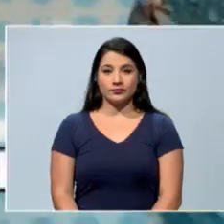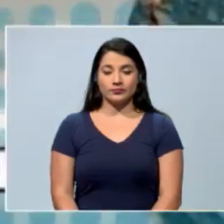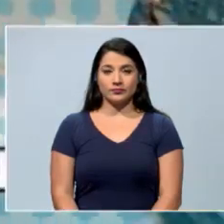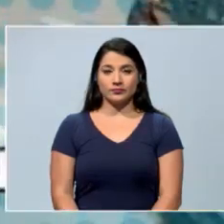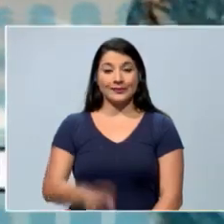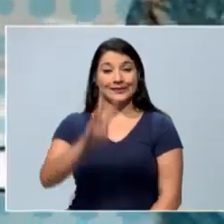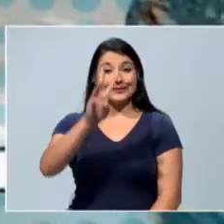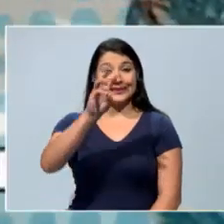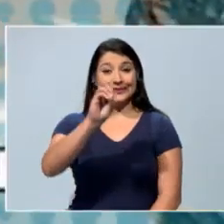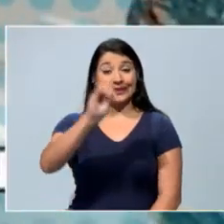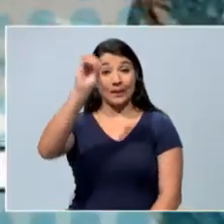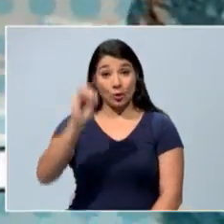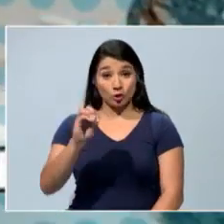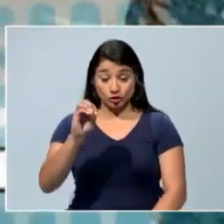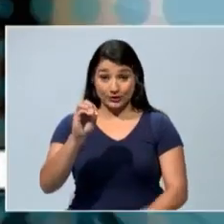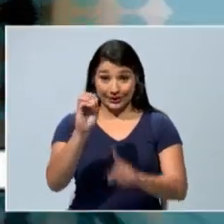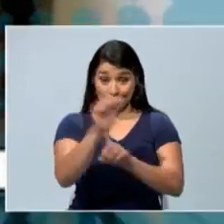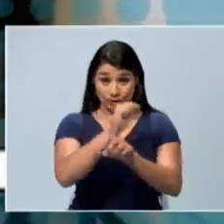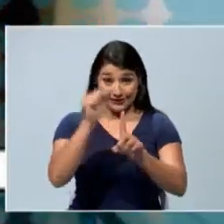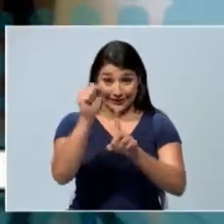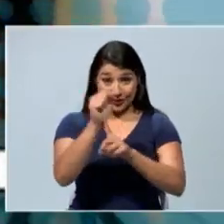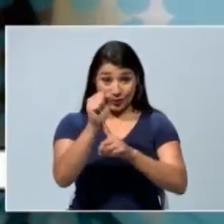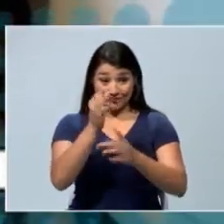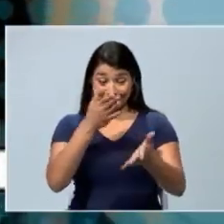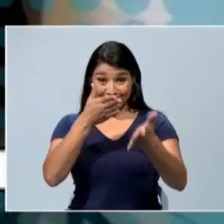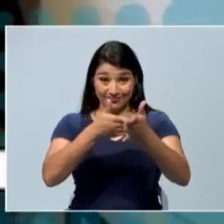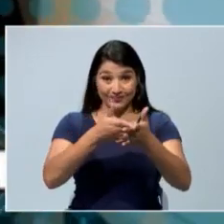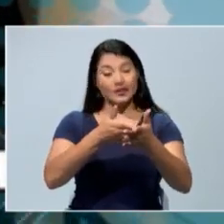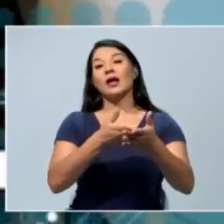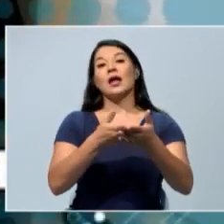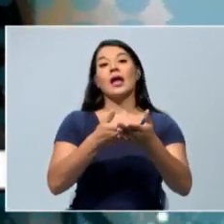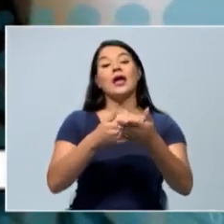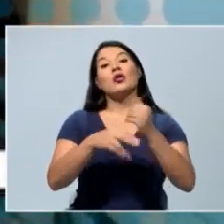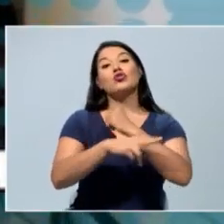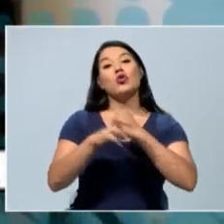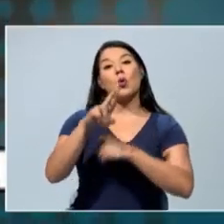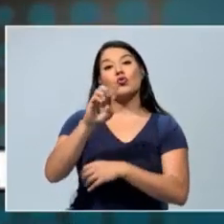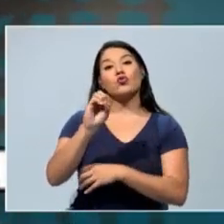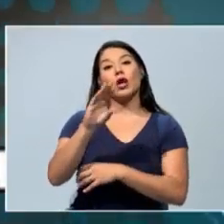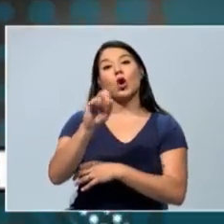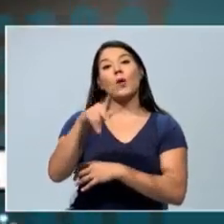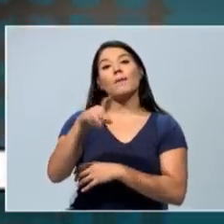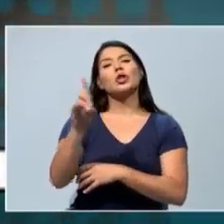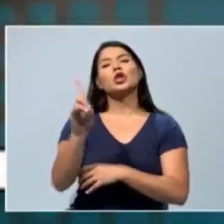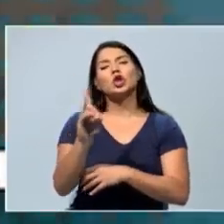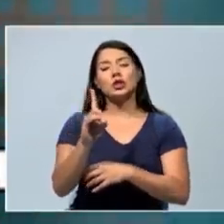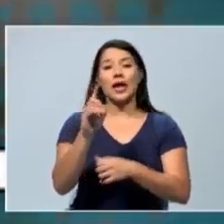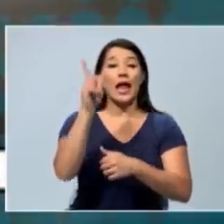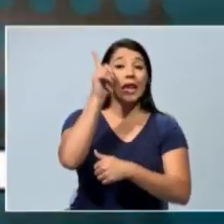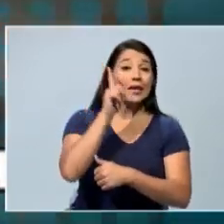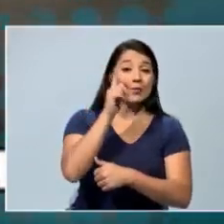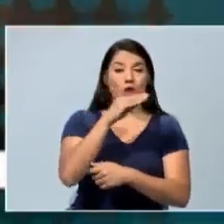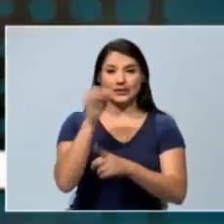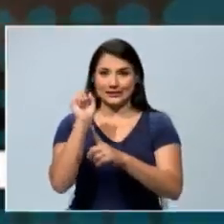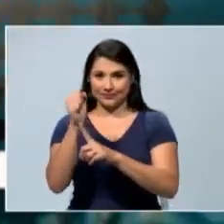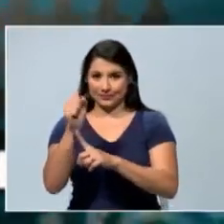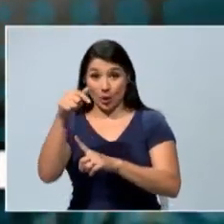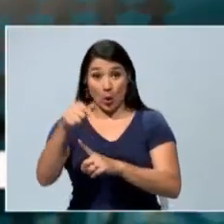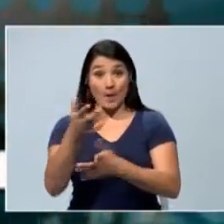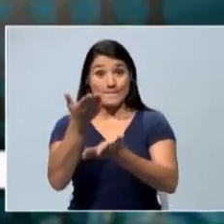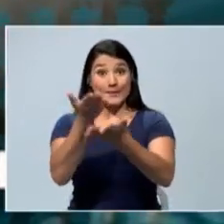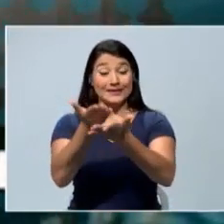El 60% de los casos de daños al poliducto de Recope se registran entre Limón y Siquirres. Hoy le presentamos los detalles en la